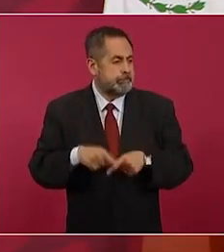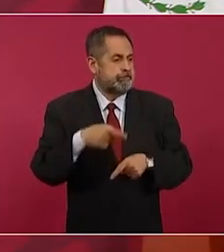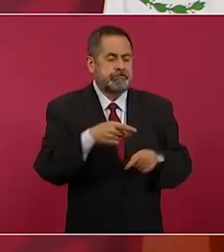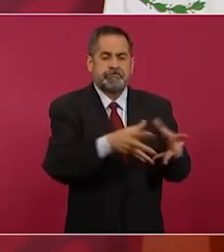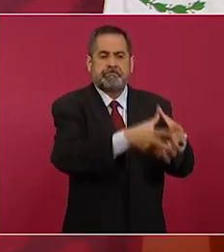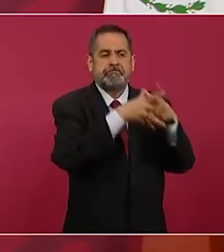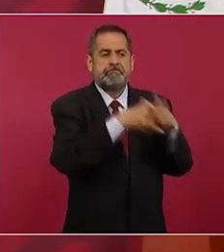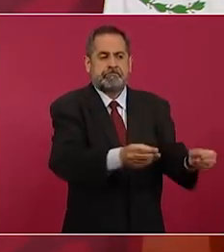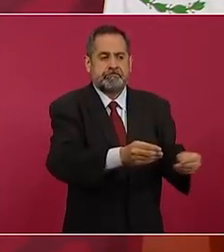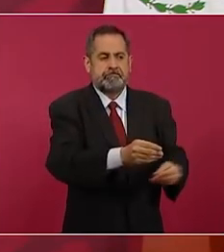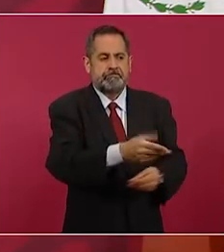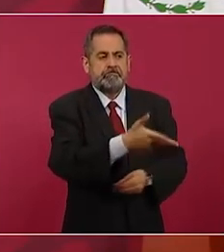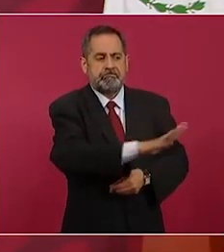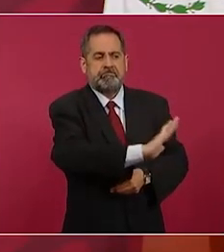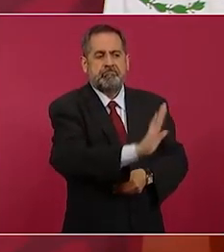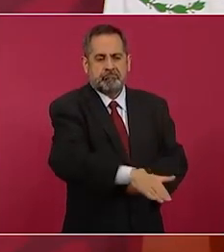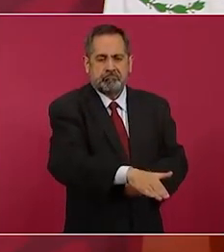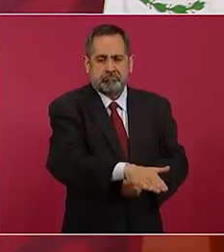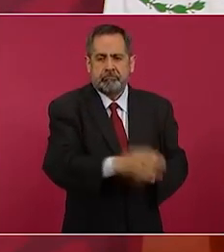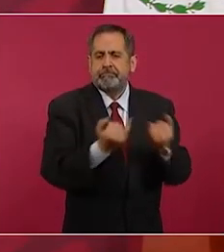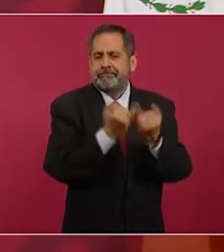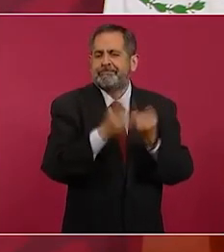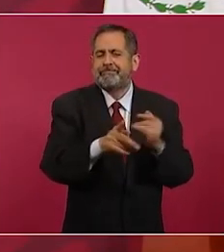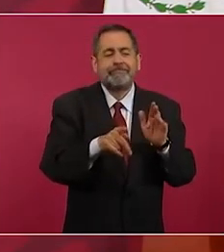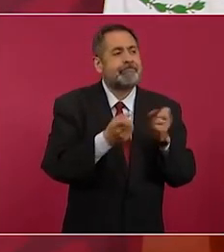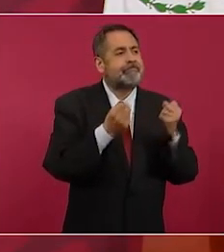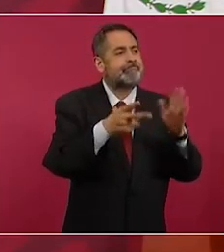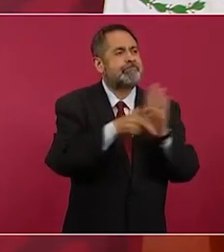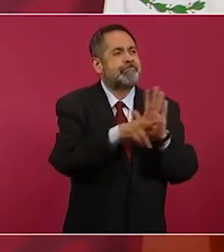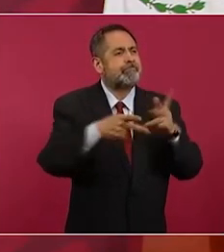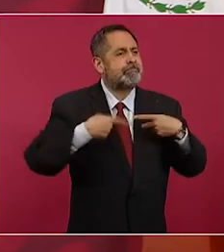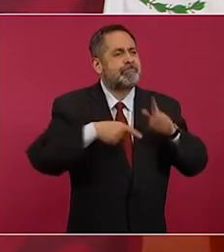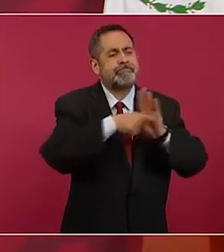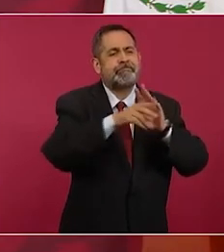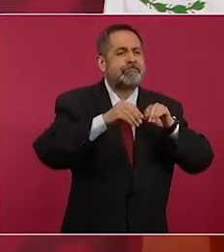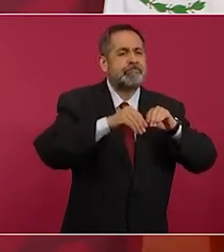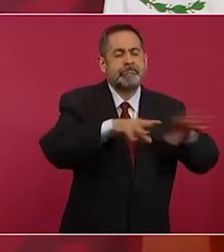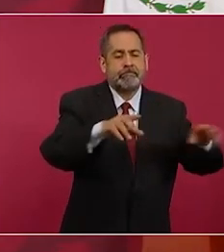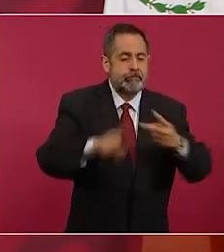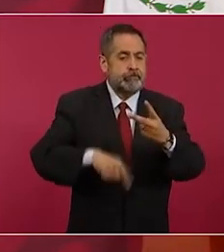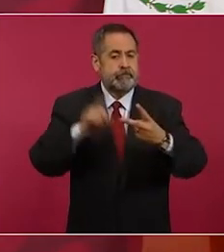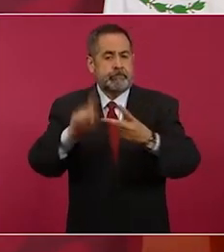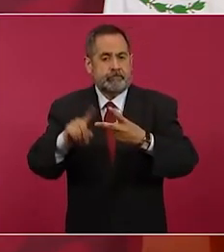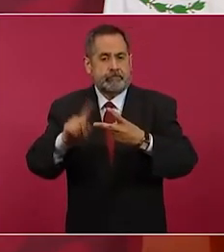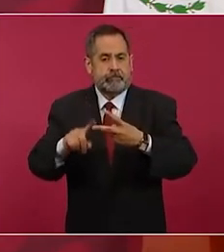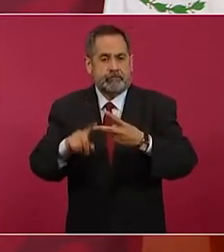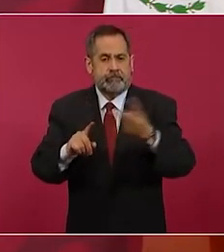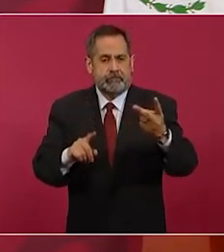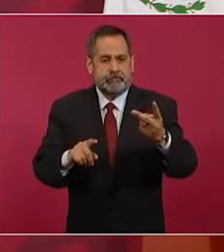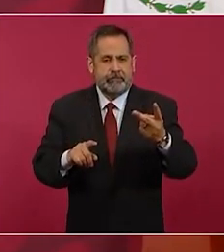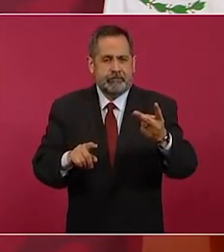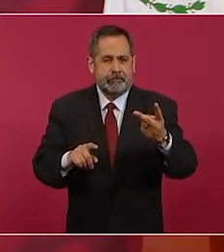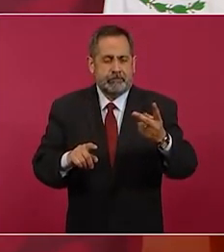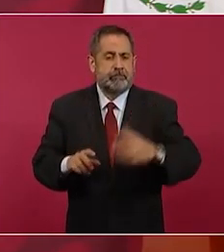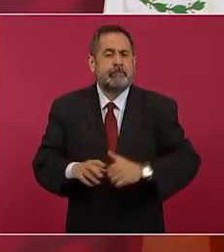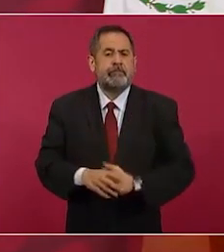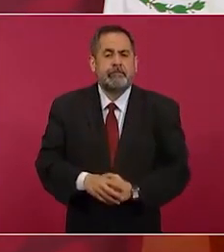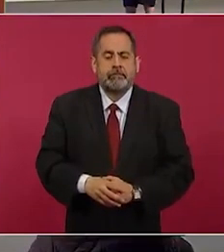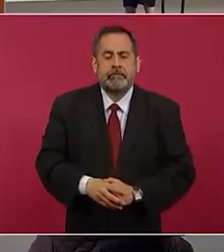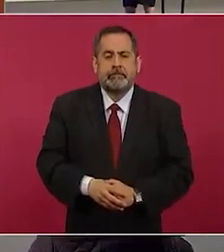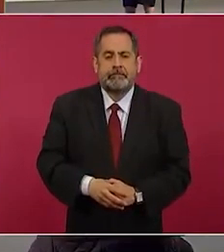desapareciéndolos, quitándoles la vida, como ocurre con muchos periodistas. O dos, de forma... Aquí